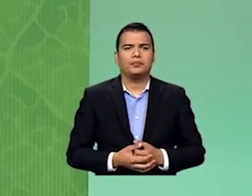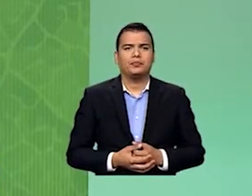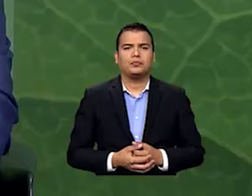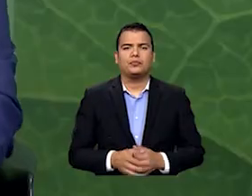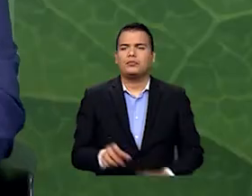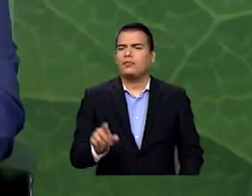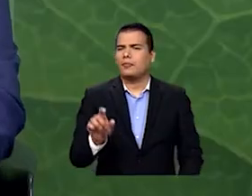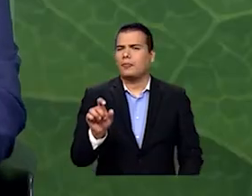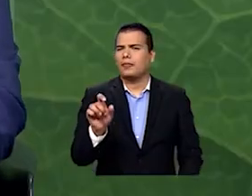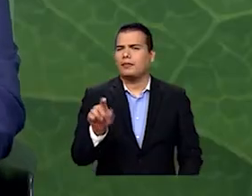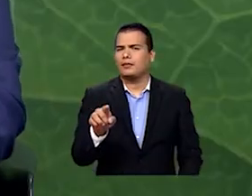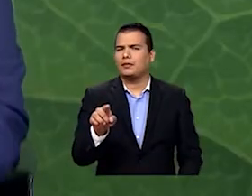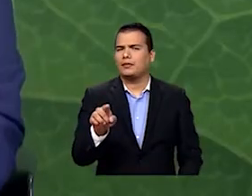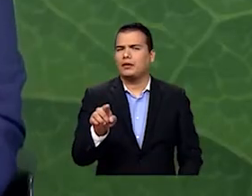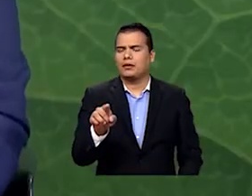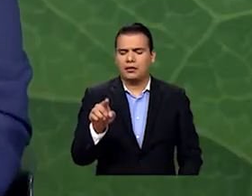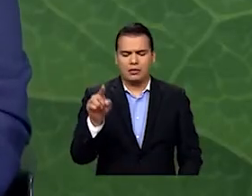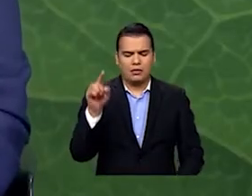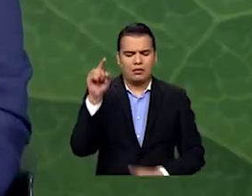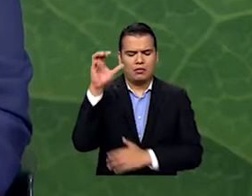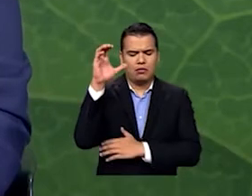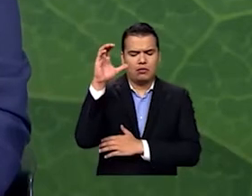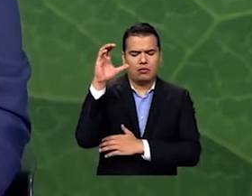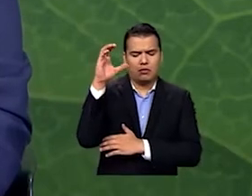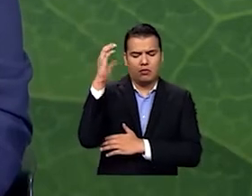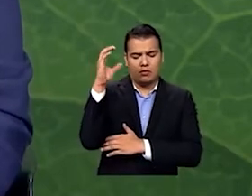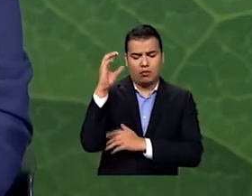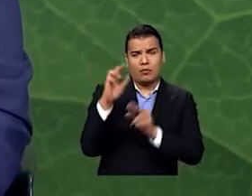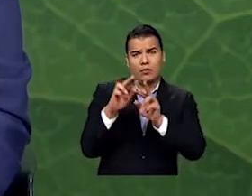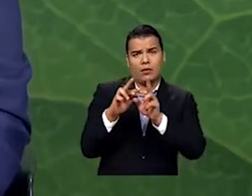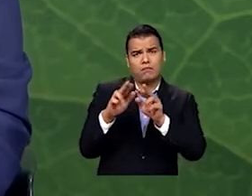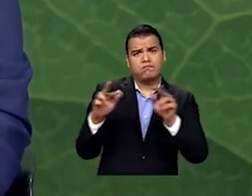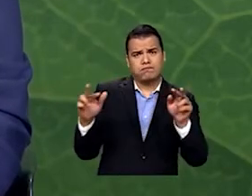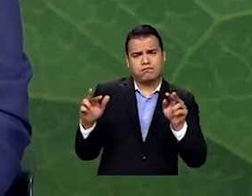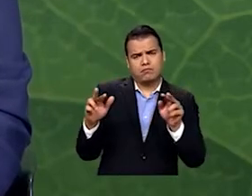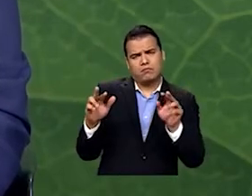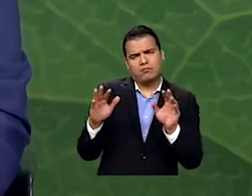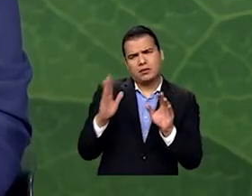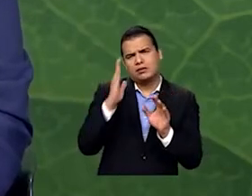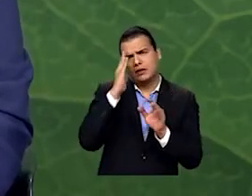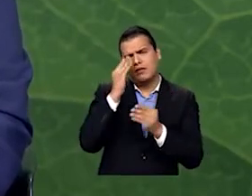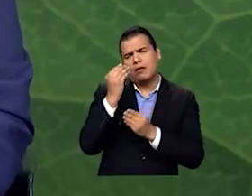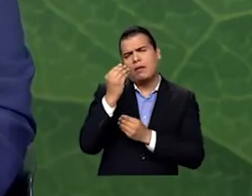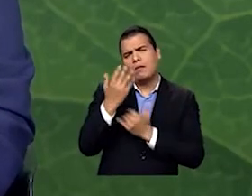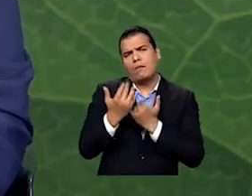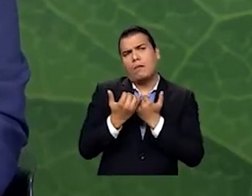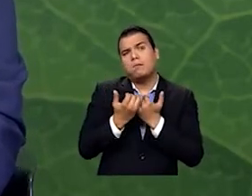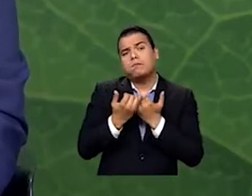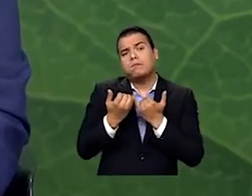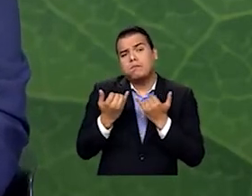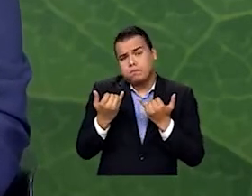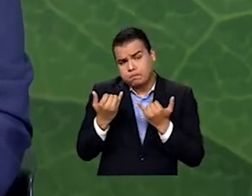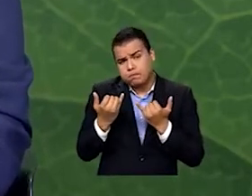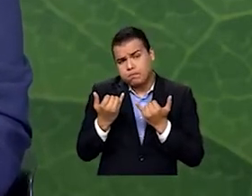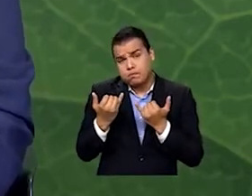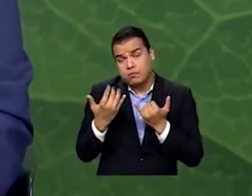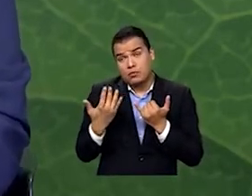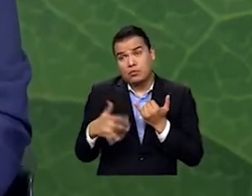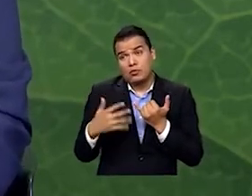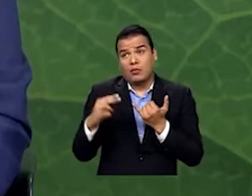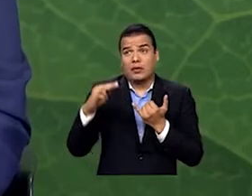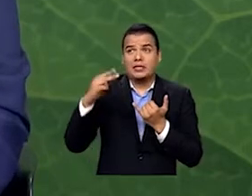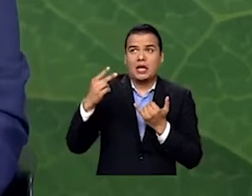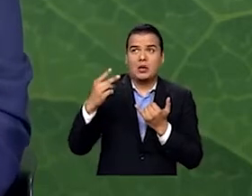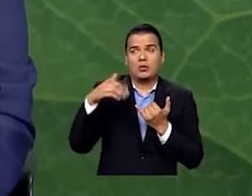bien. Colombia es un país biodiverso y uno escucha permanentemente escalas, ¿no?, que lo ubican que es el